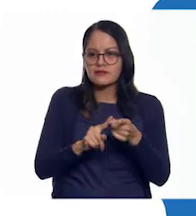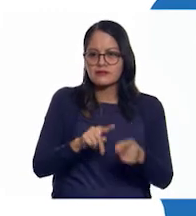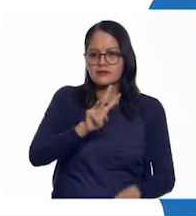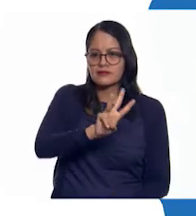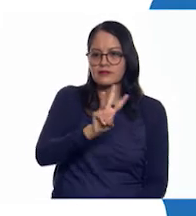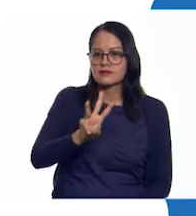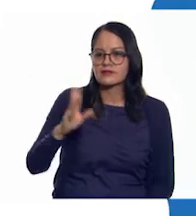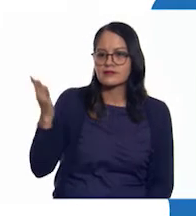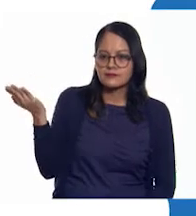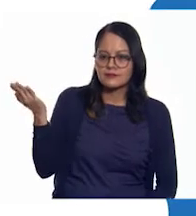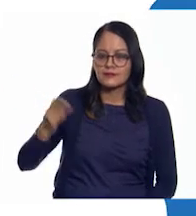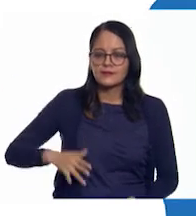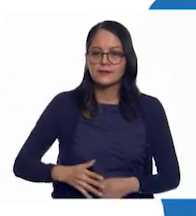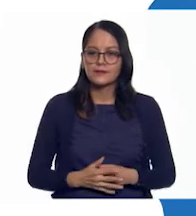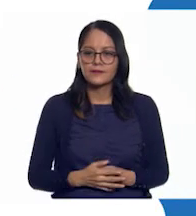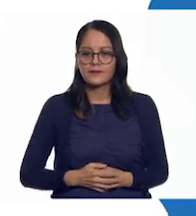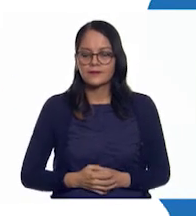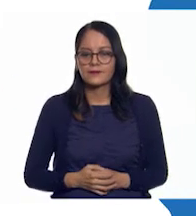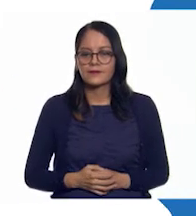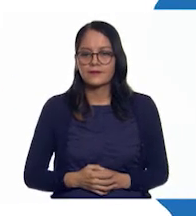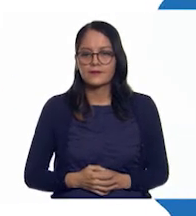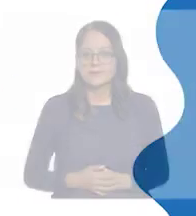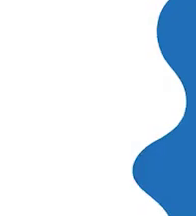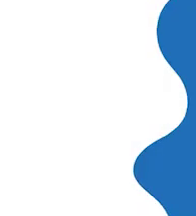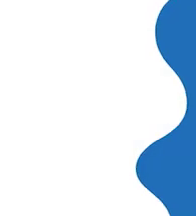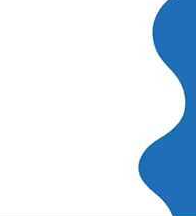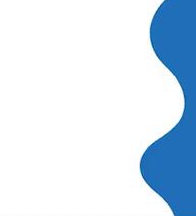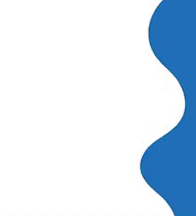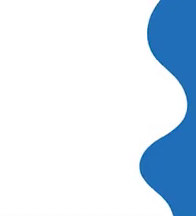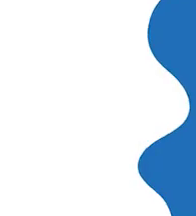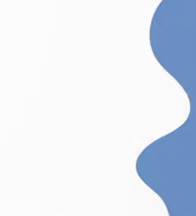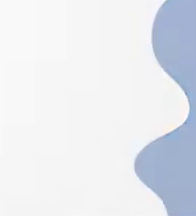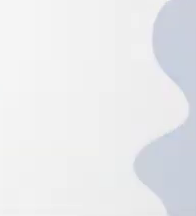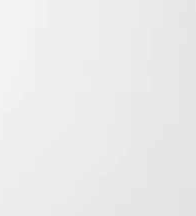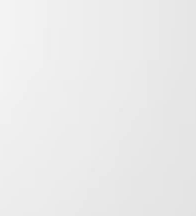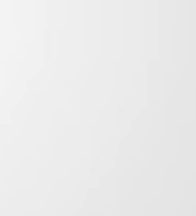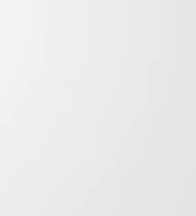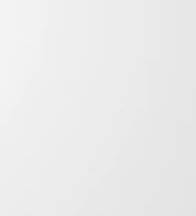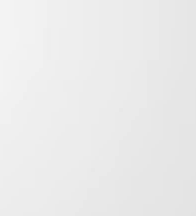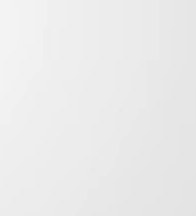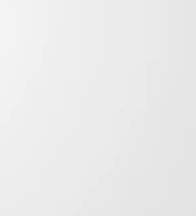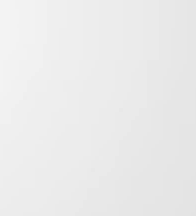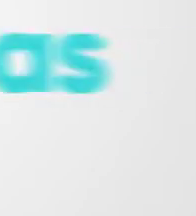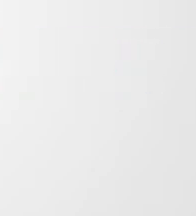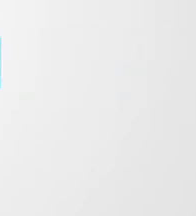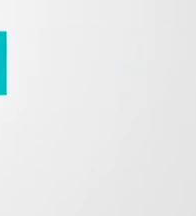en la siguiente liga: aprendeencasa.cep.gov.mx.